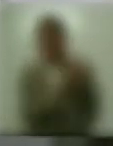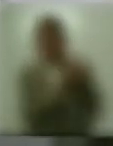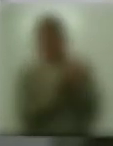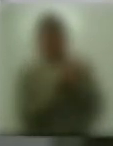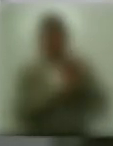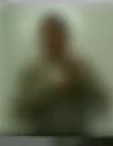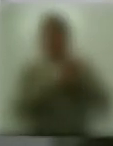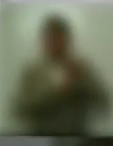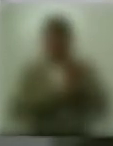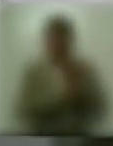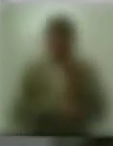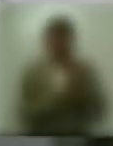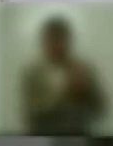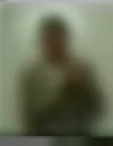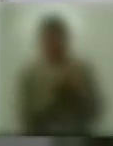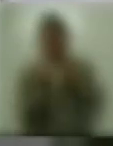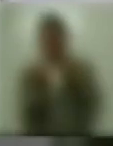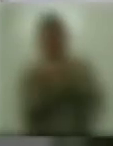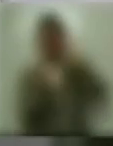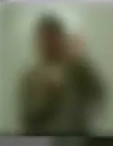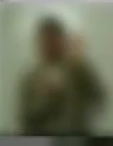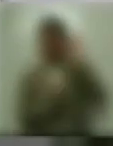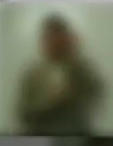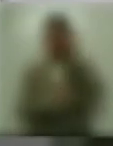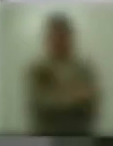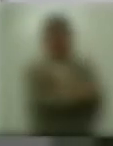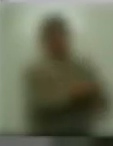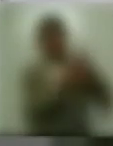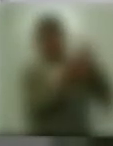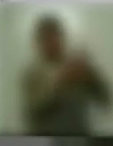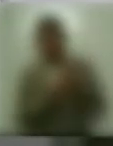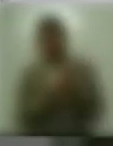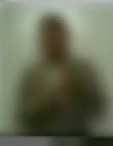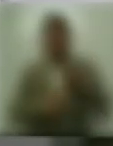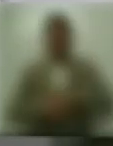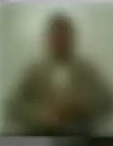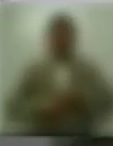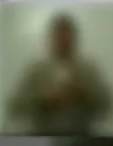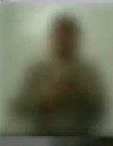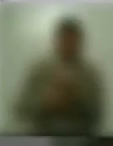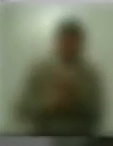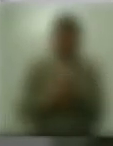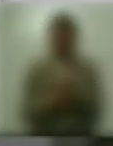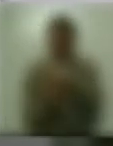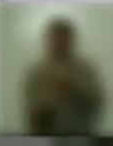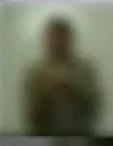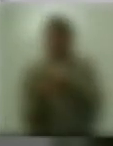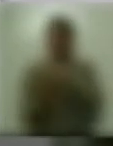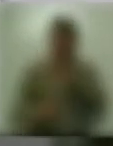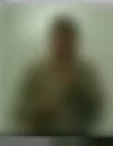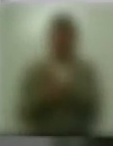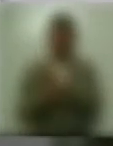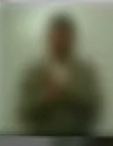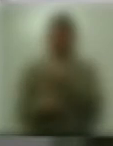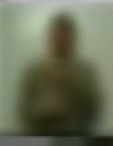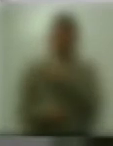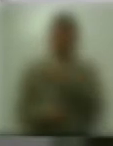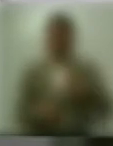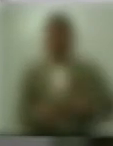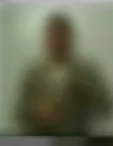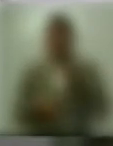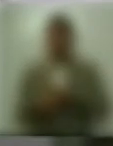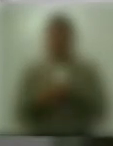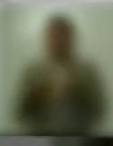Estado, que nos acompañen desde la Federación, que fortalezcan a mis compañeros en los municipios más